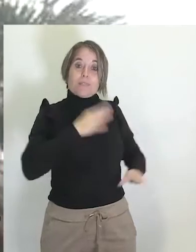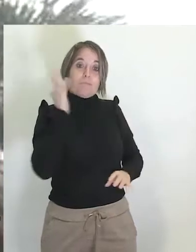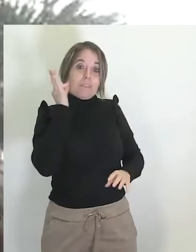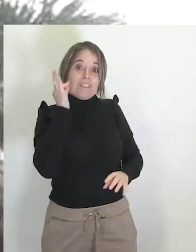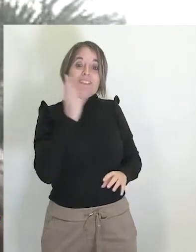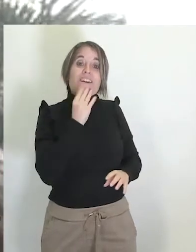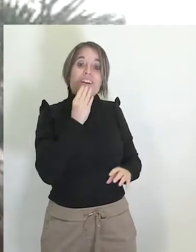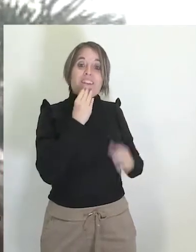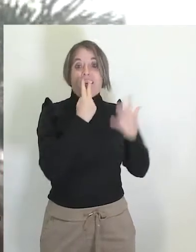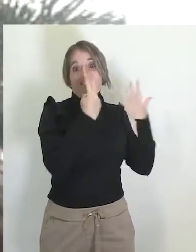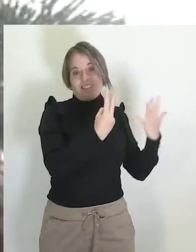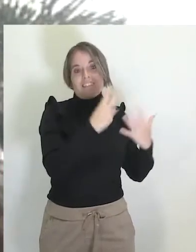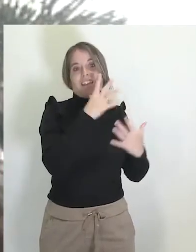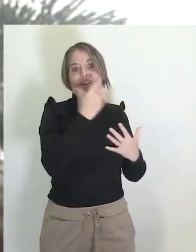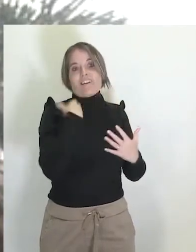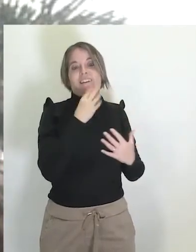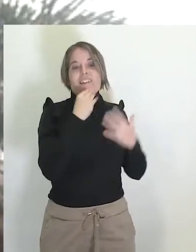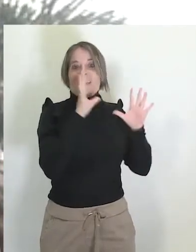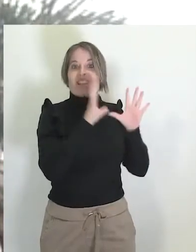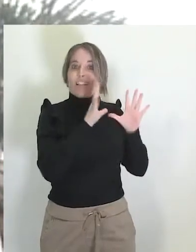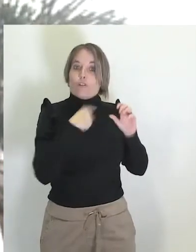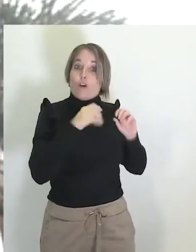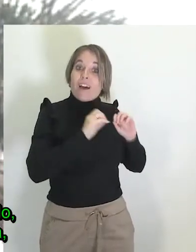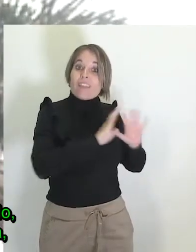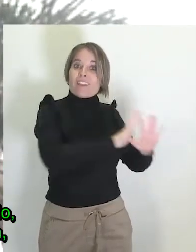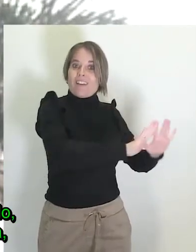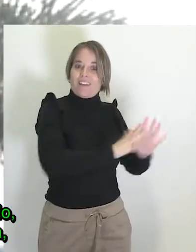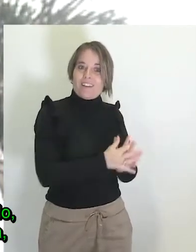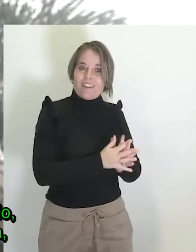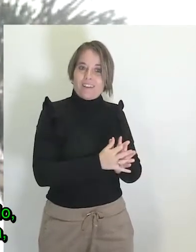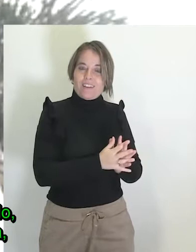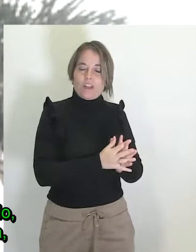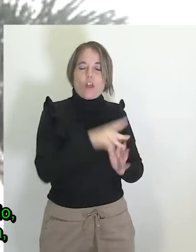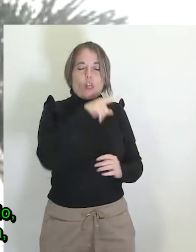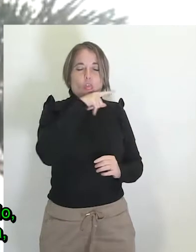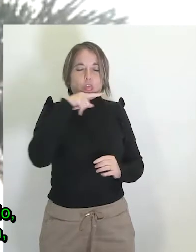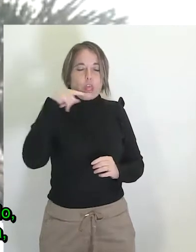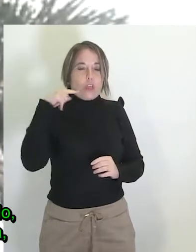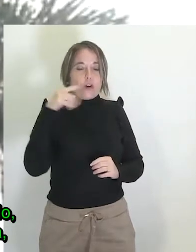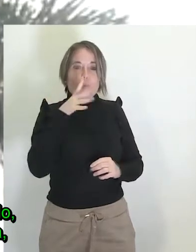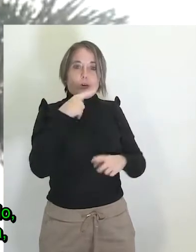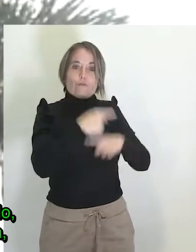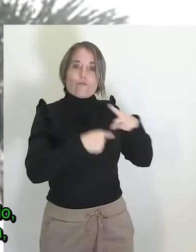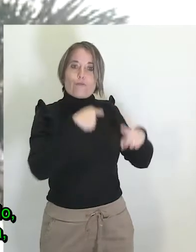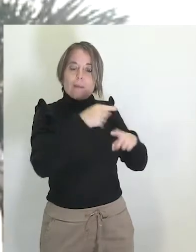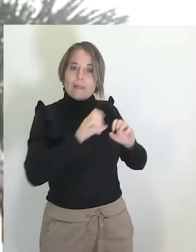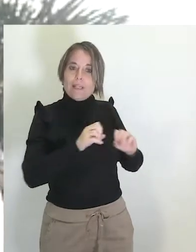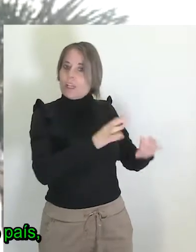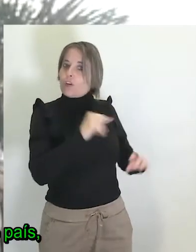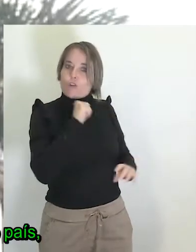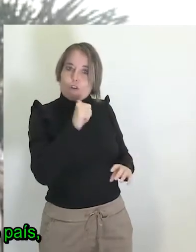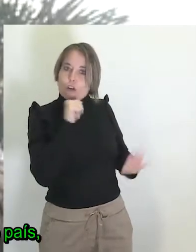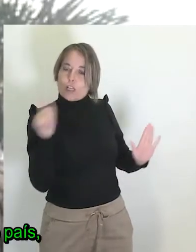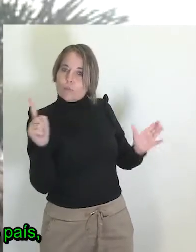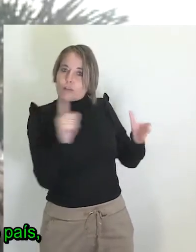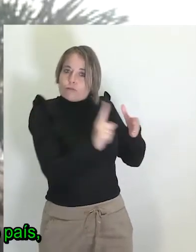niña de 7 años, ahora ya tiene 10, pero es un dolor tan profundo porque dejamos a la familia y no